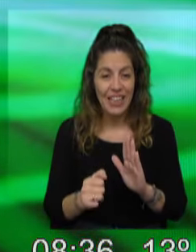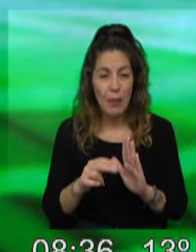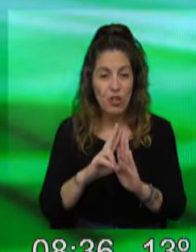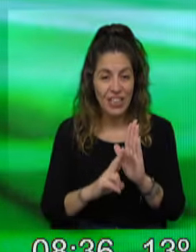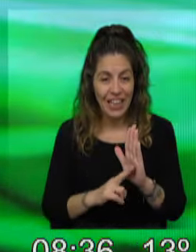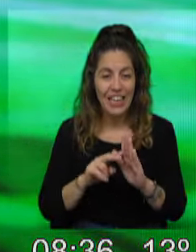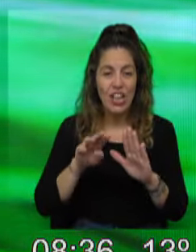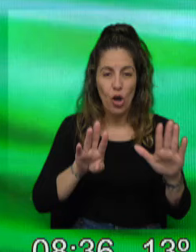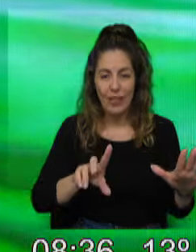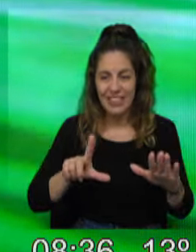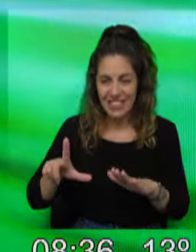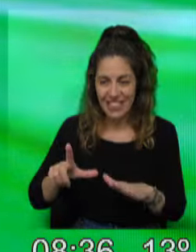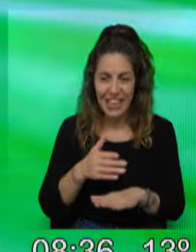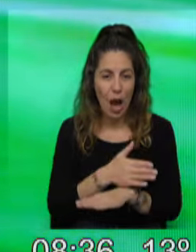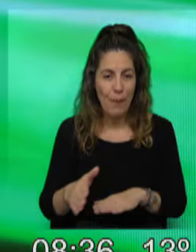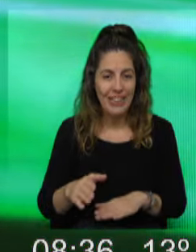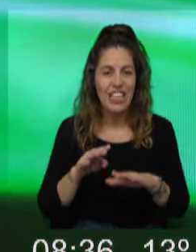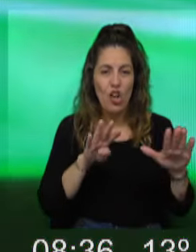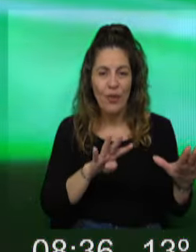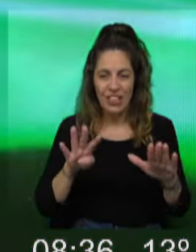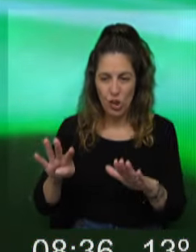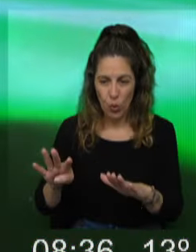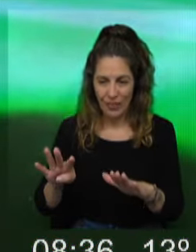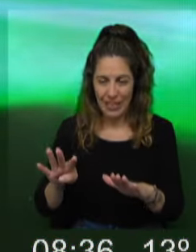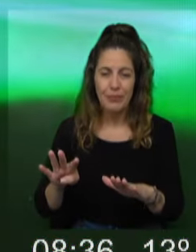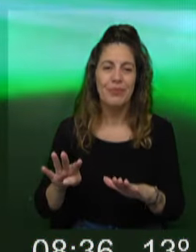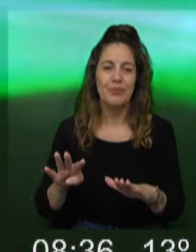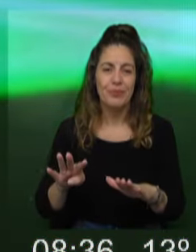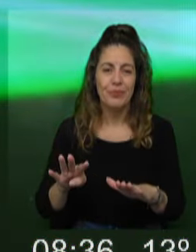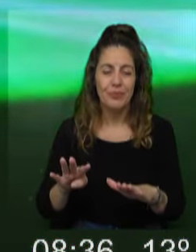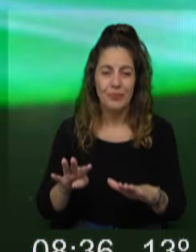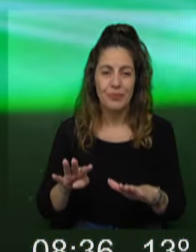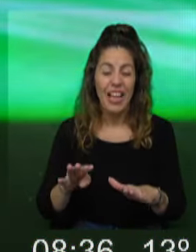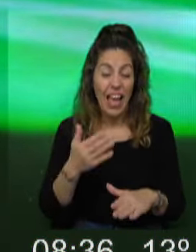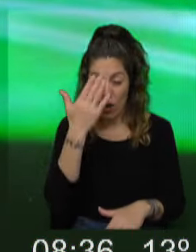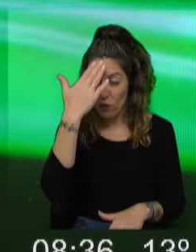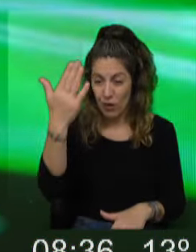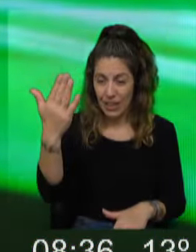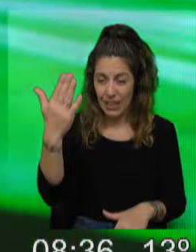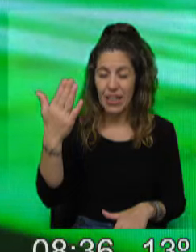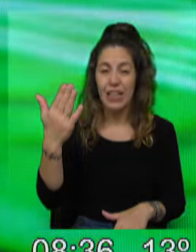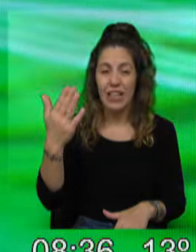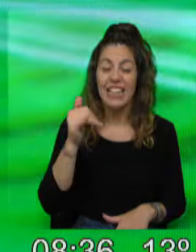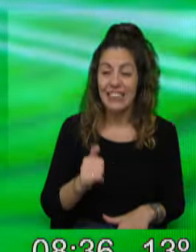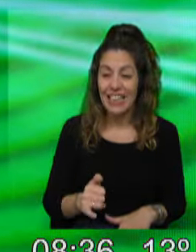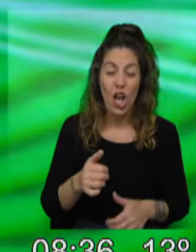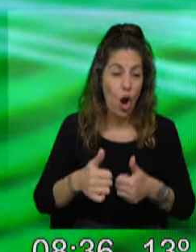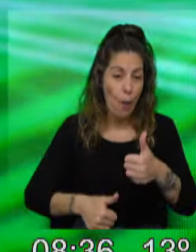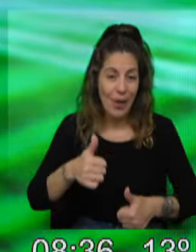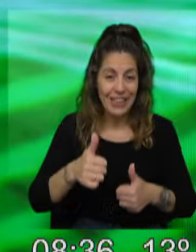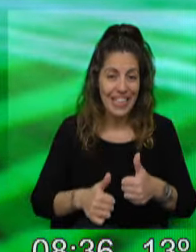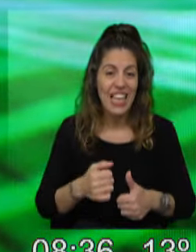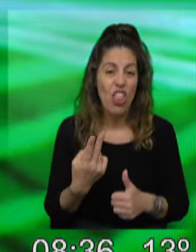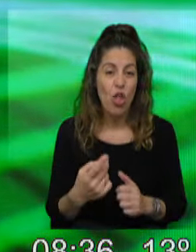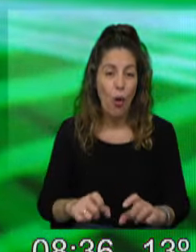97 Y a partir del 99 este el frente tiene una competencia entre